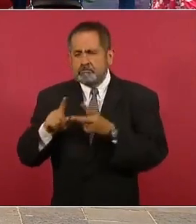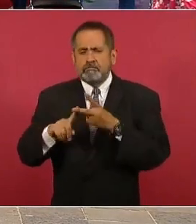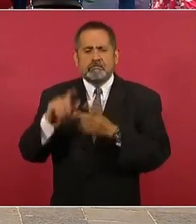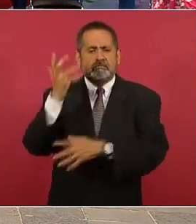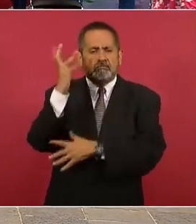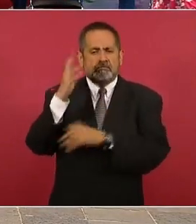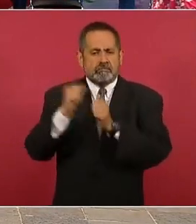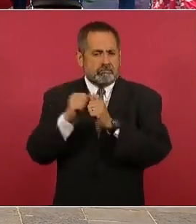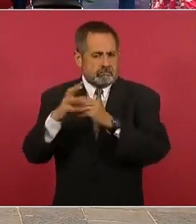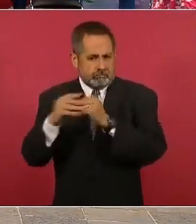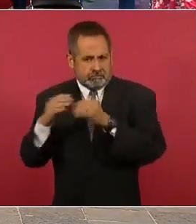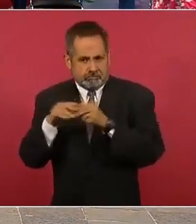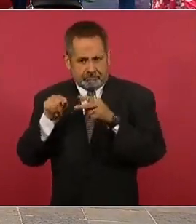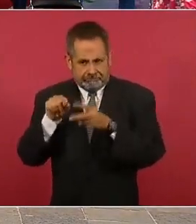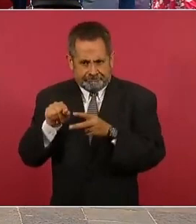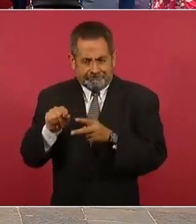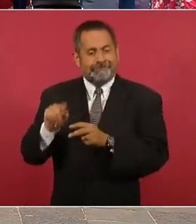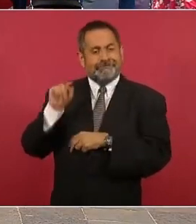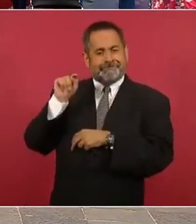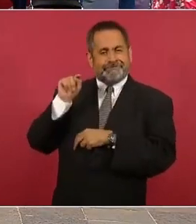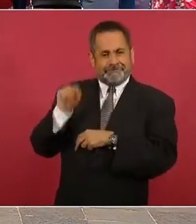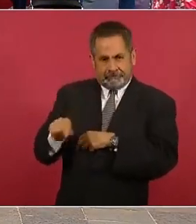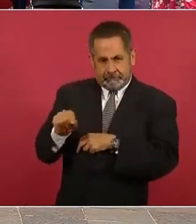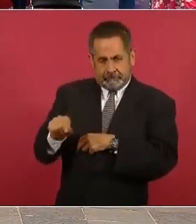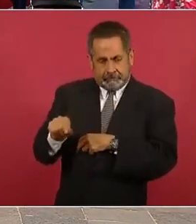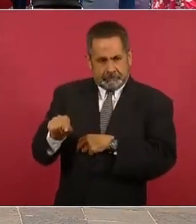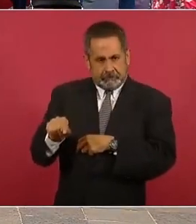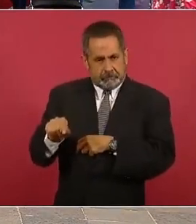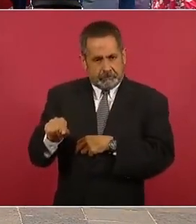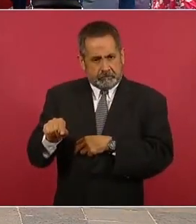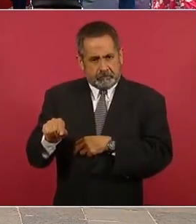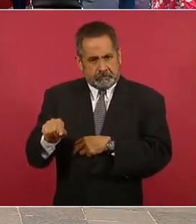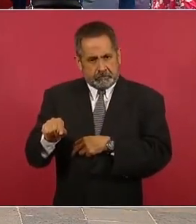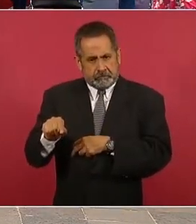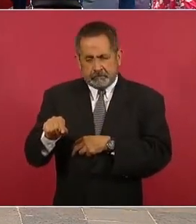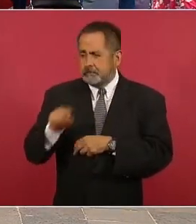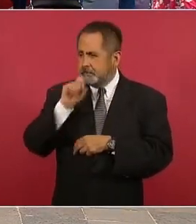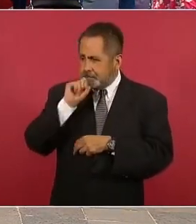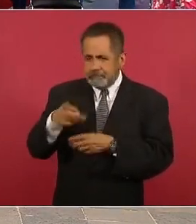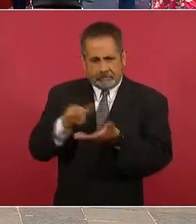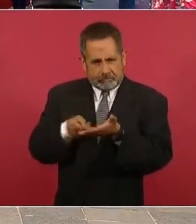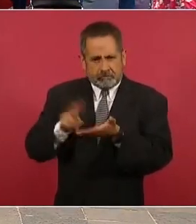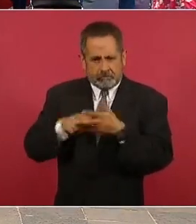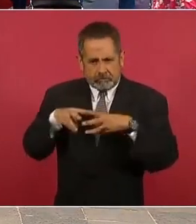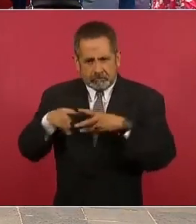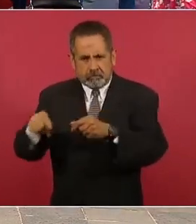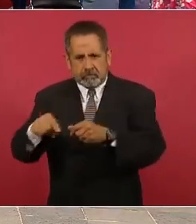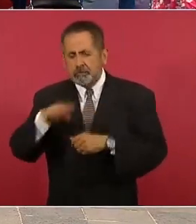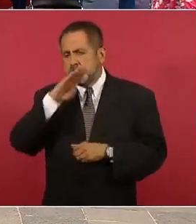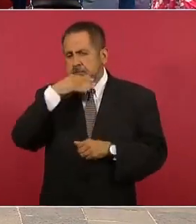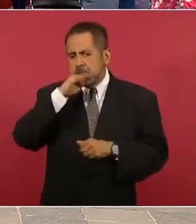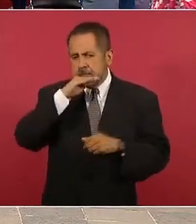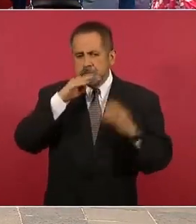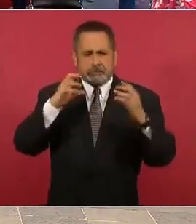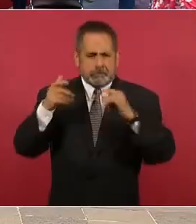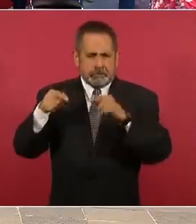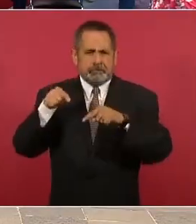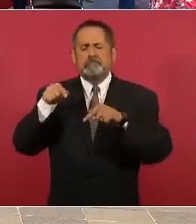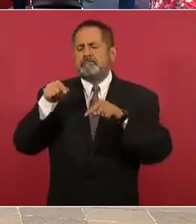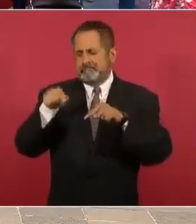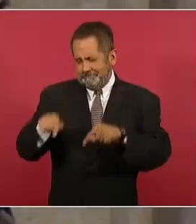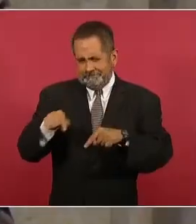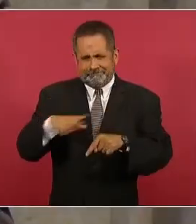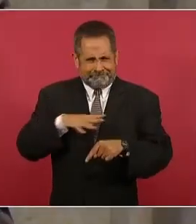árboles frutales, ahí siembren maíz. tenemos la